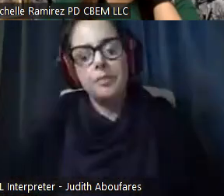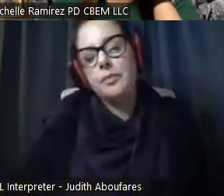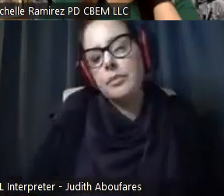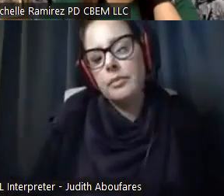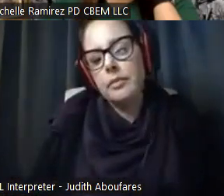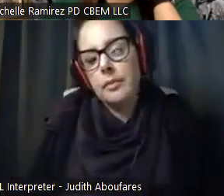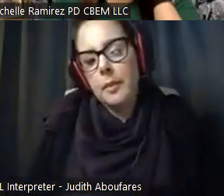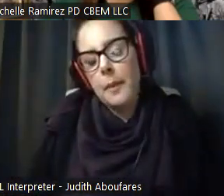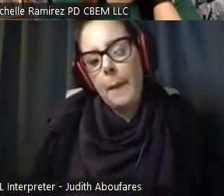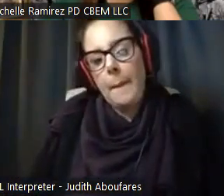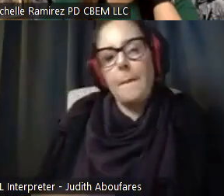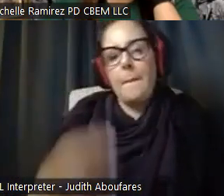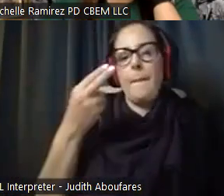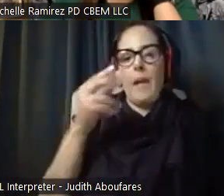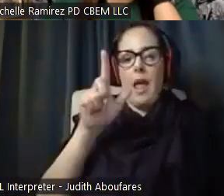So,